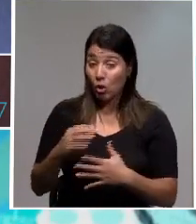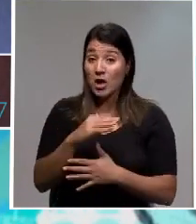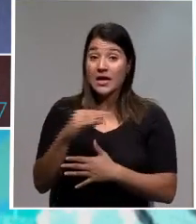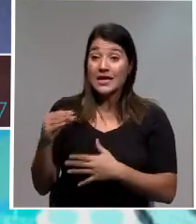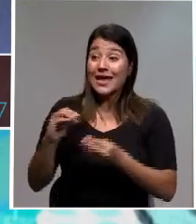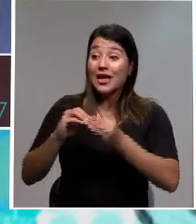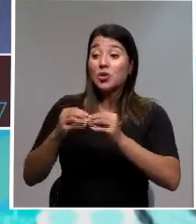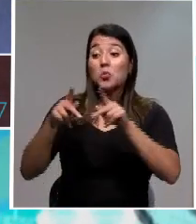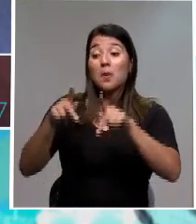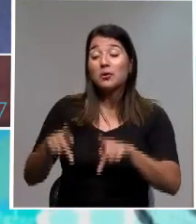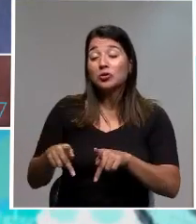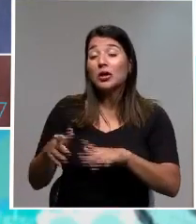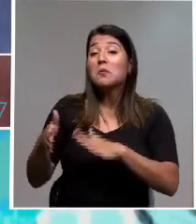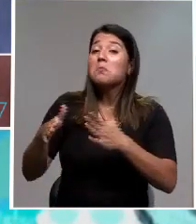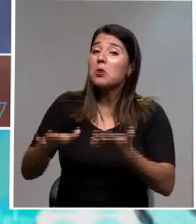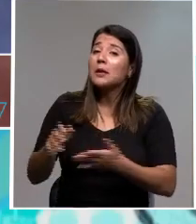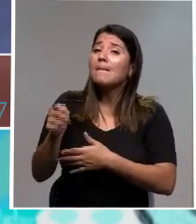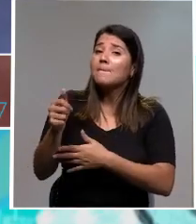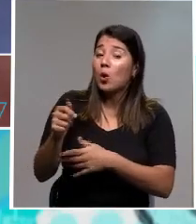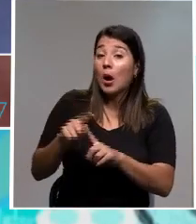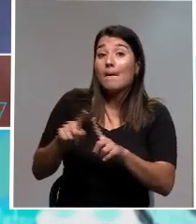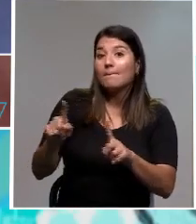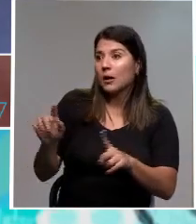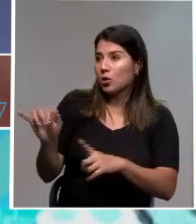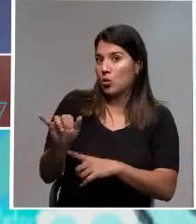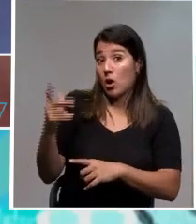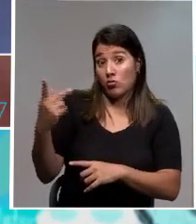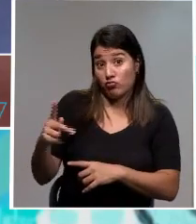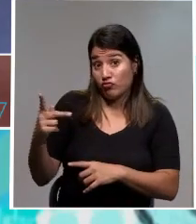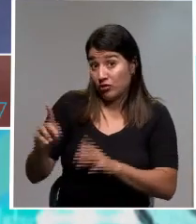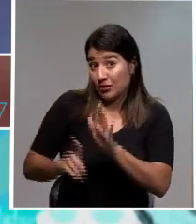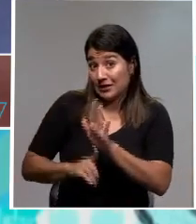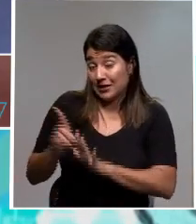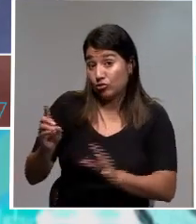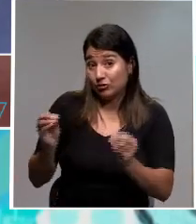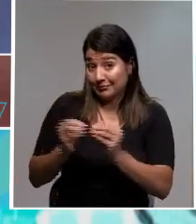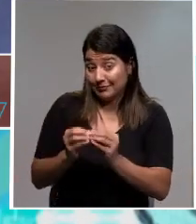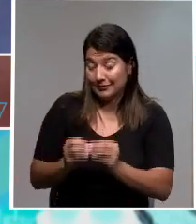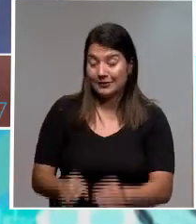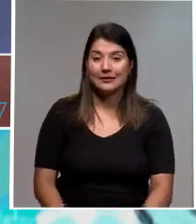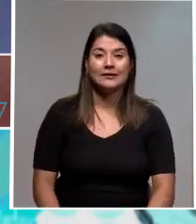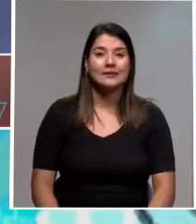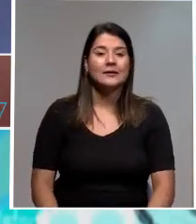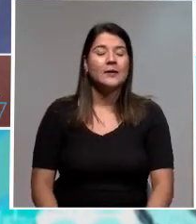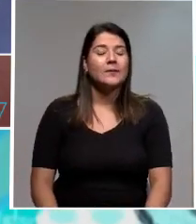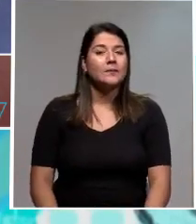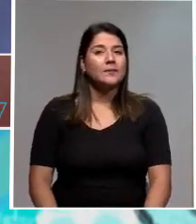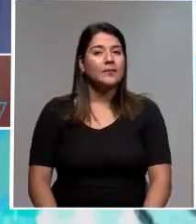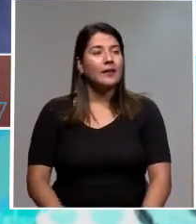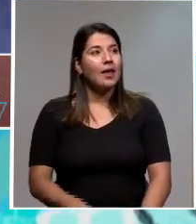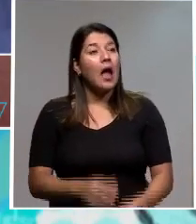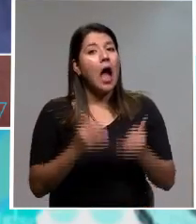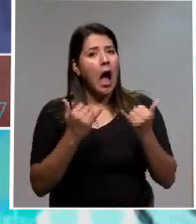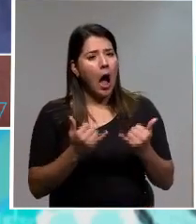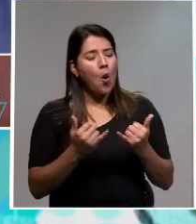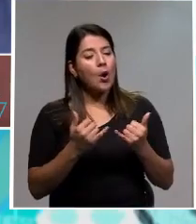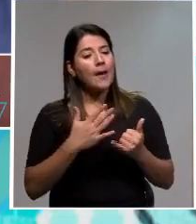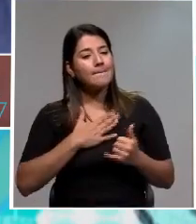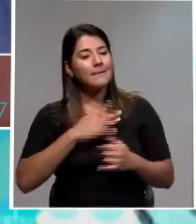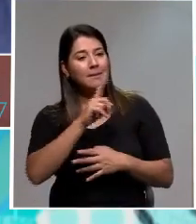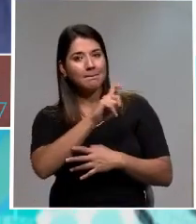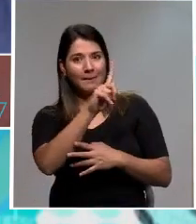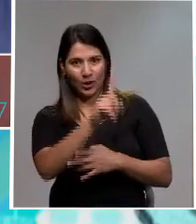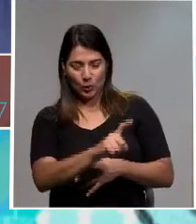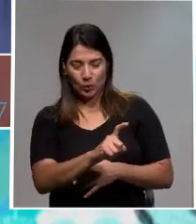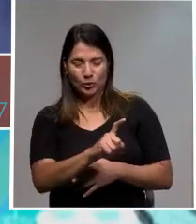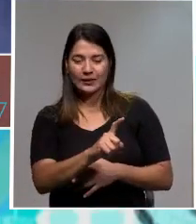muy baja, pero es simplemente una bomba de tiempo lo que podemos esperar. Ahí vamos ahora sí a la pregunta del